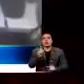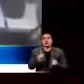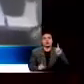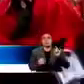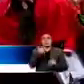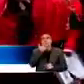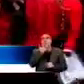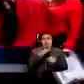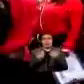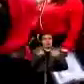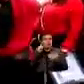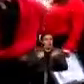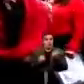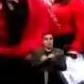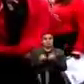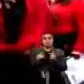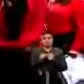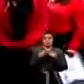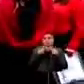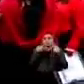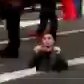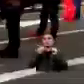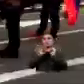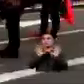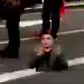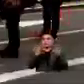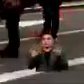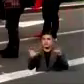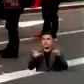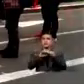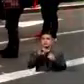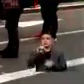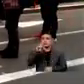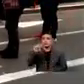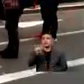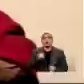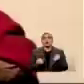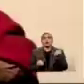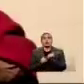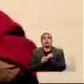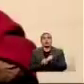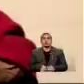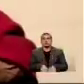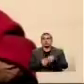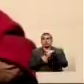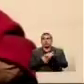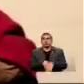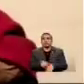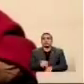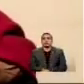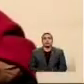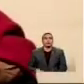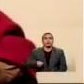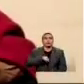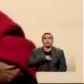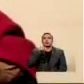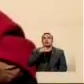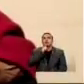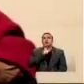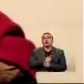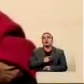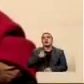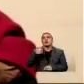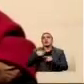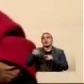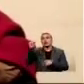tener este apoyo. Ahora con un discurso más conciliador, Leonidas Issa se suma a la marcha. Hemos tenido nuestras diferencias